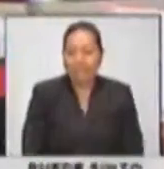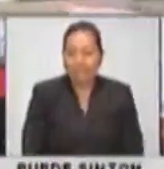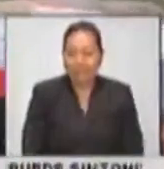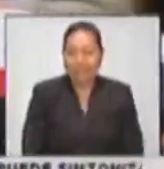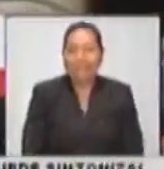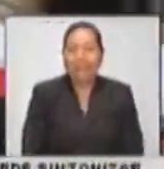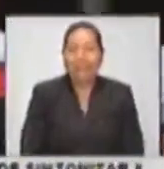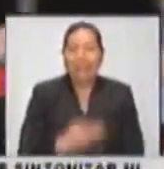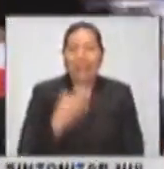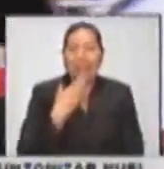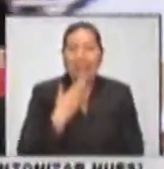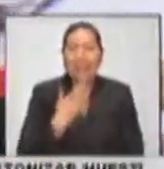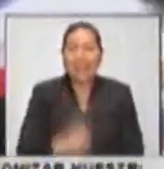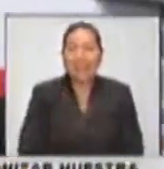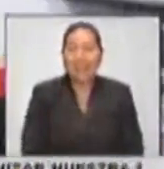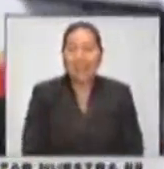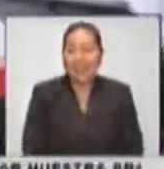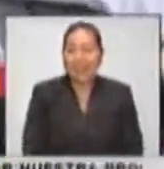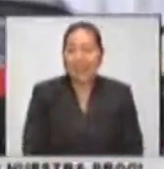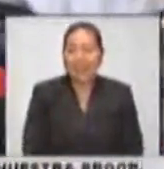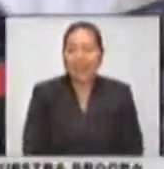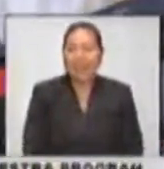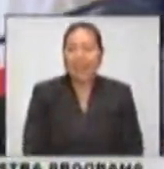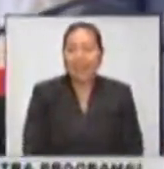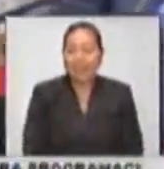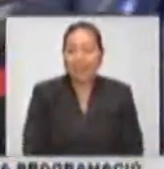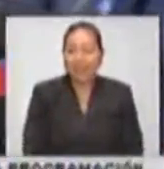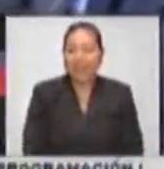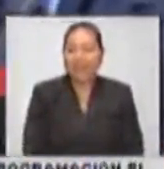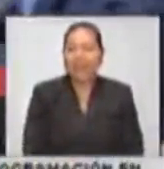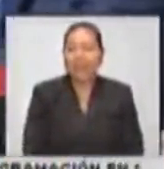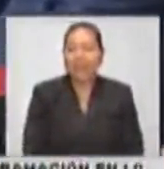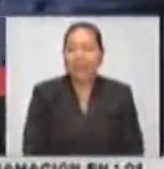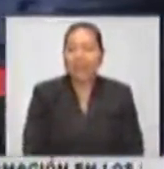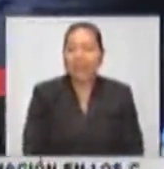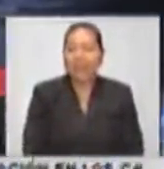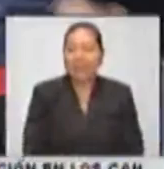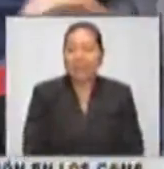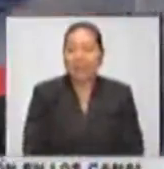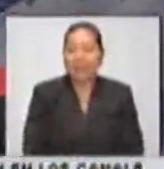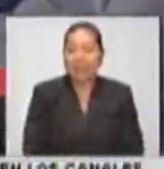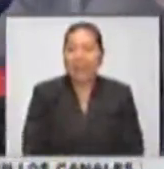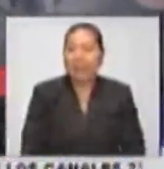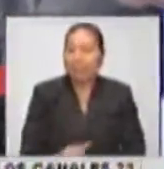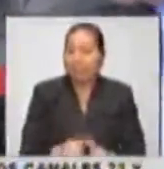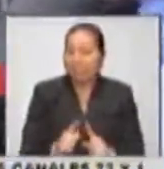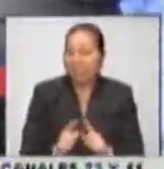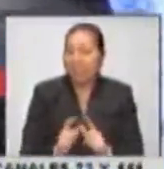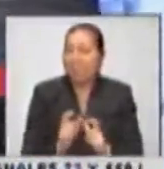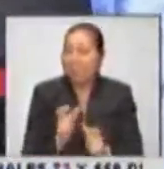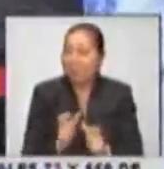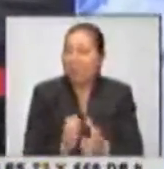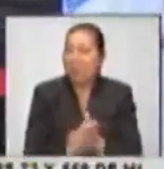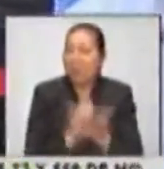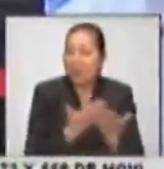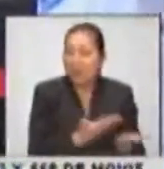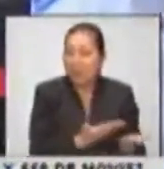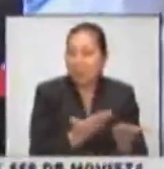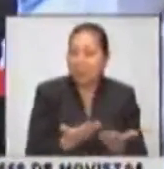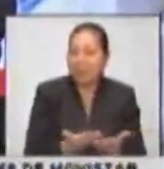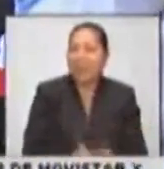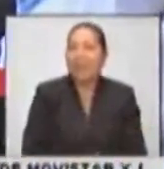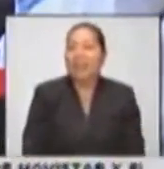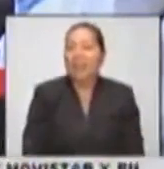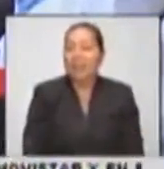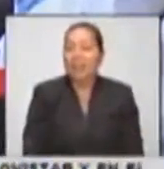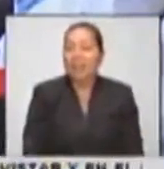Presidenta, muchas gracias. Colega presidenta del Congreso, colegas parlamentarios, distinguidos amigos, invitados,